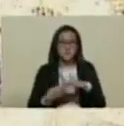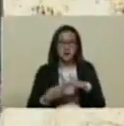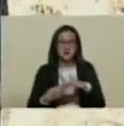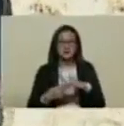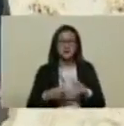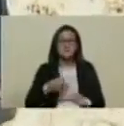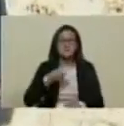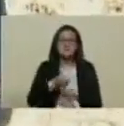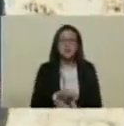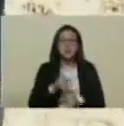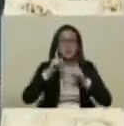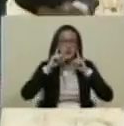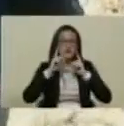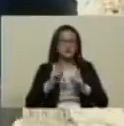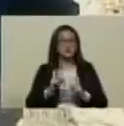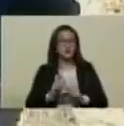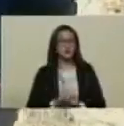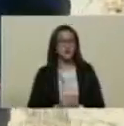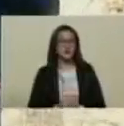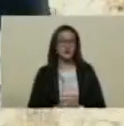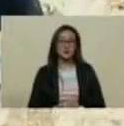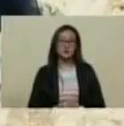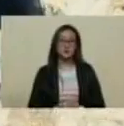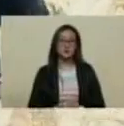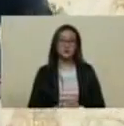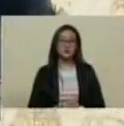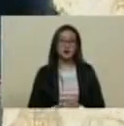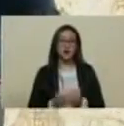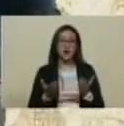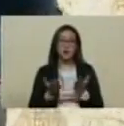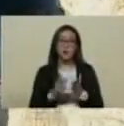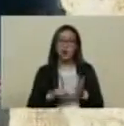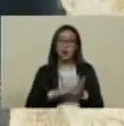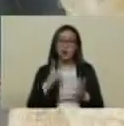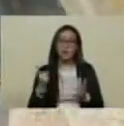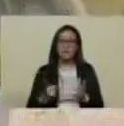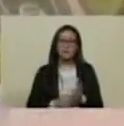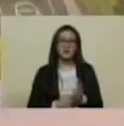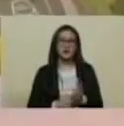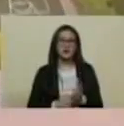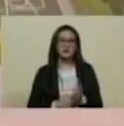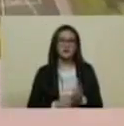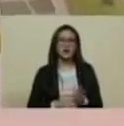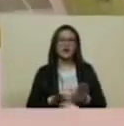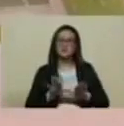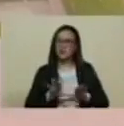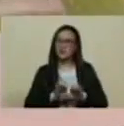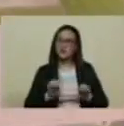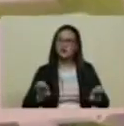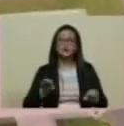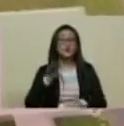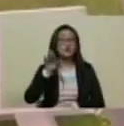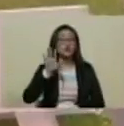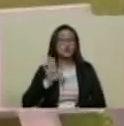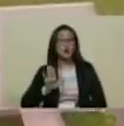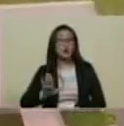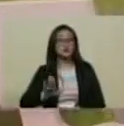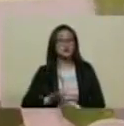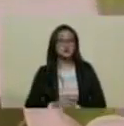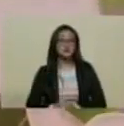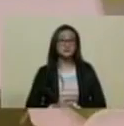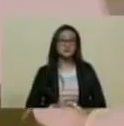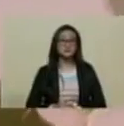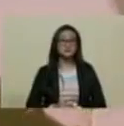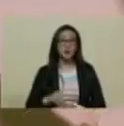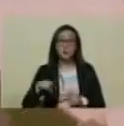sale graduado de profesional. Una escuela integral. Así va a ser la educación del futuro de Venezuela.